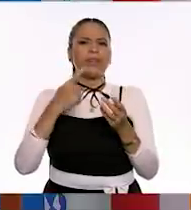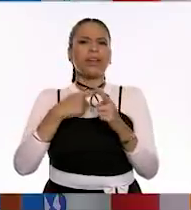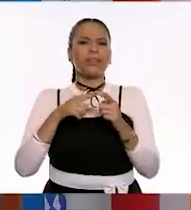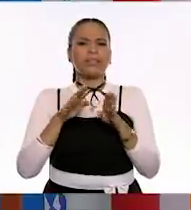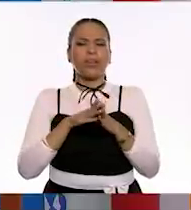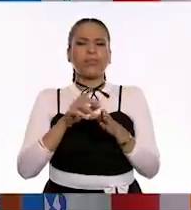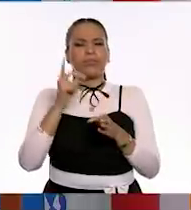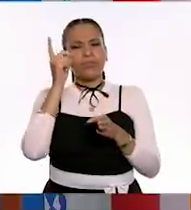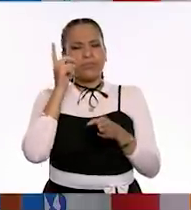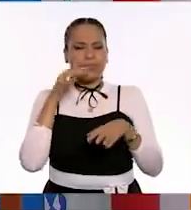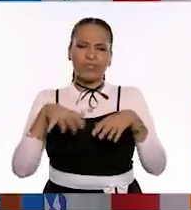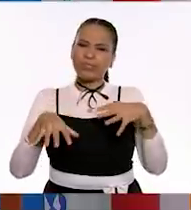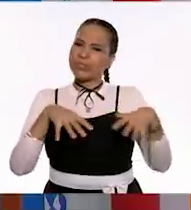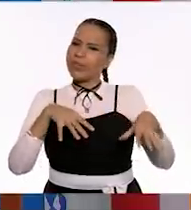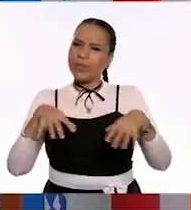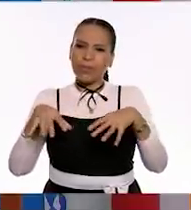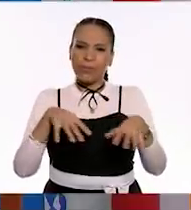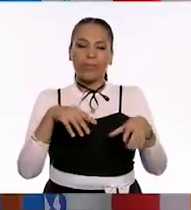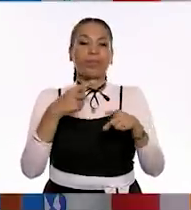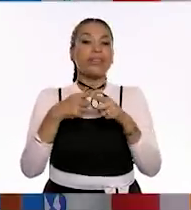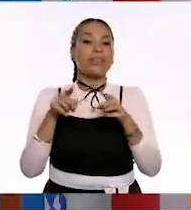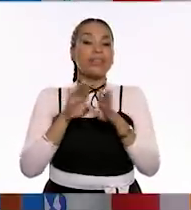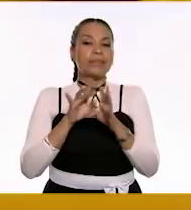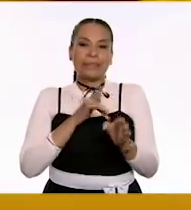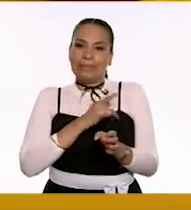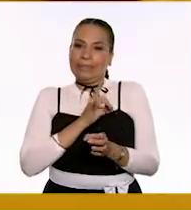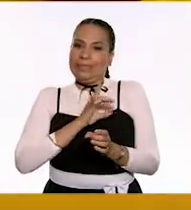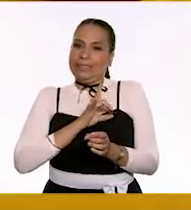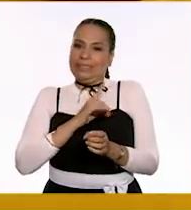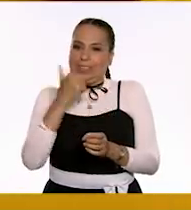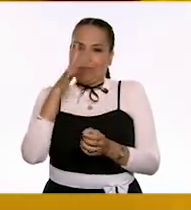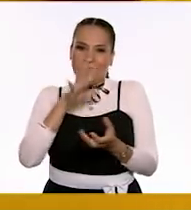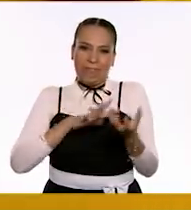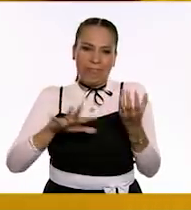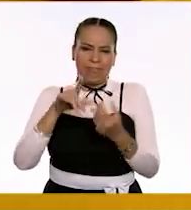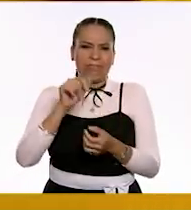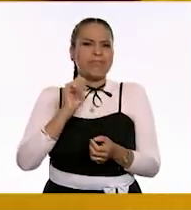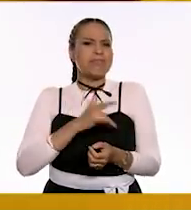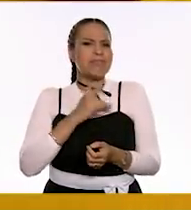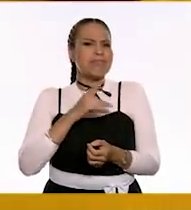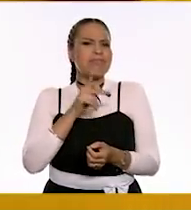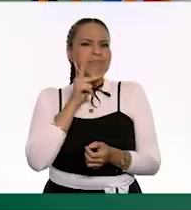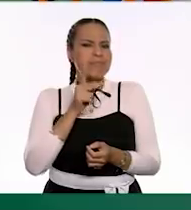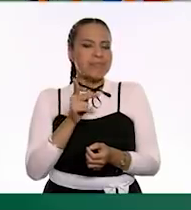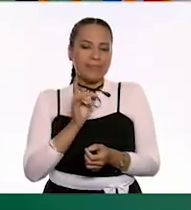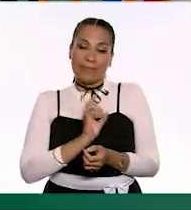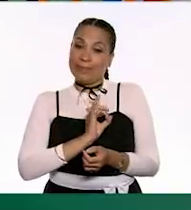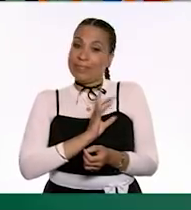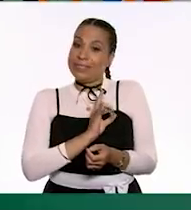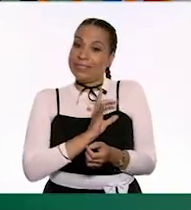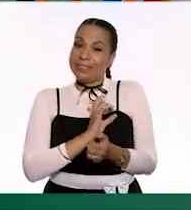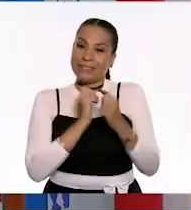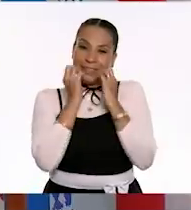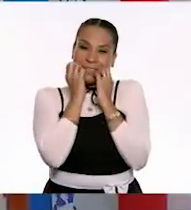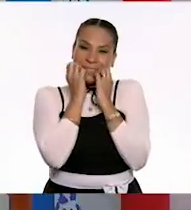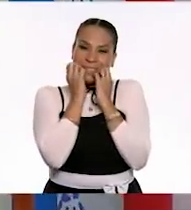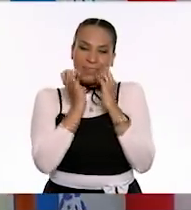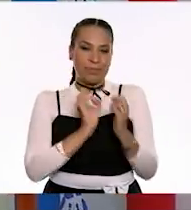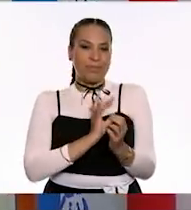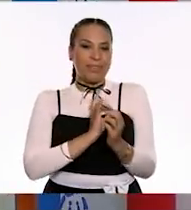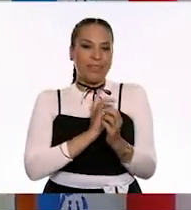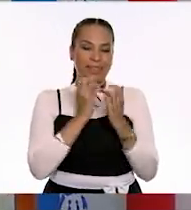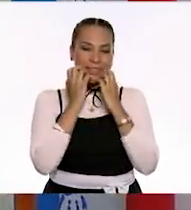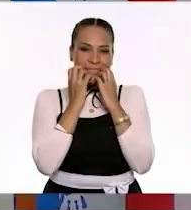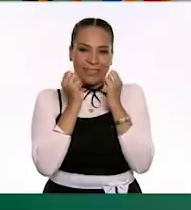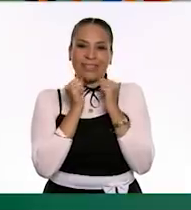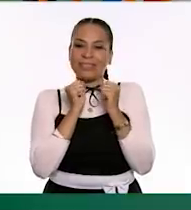y tenebrosa. Tenebrosa. Todas esas palabras, ¿qué les provocan? Un poco de miedo. Sí, esas ya no